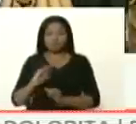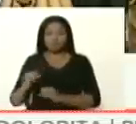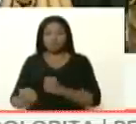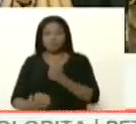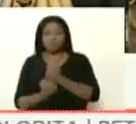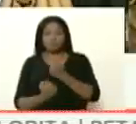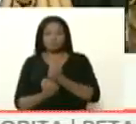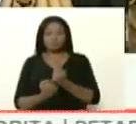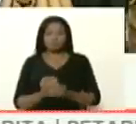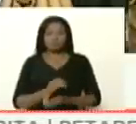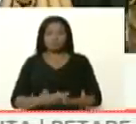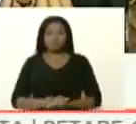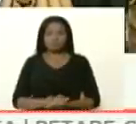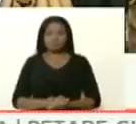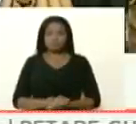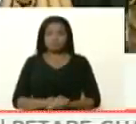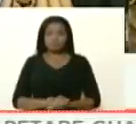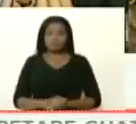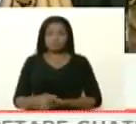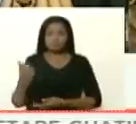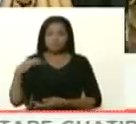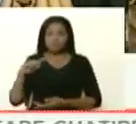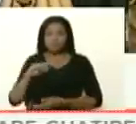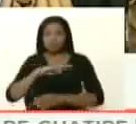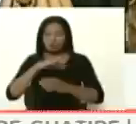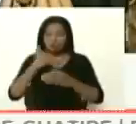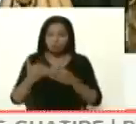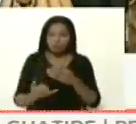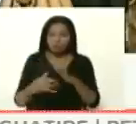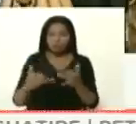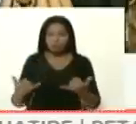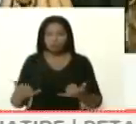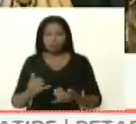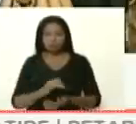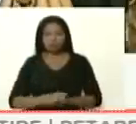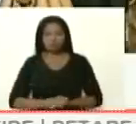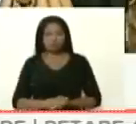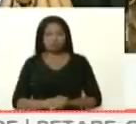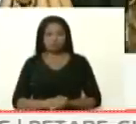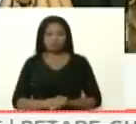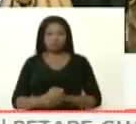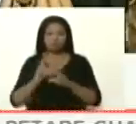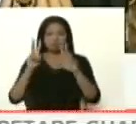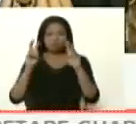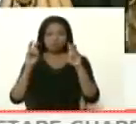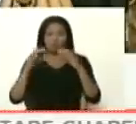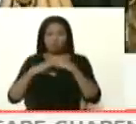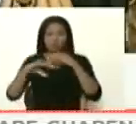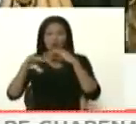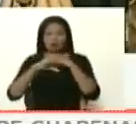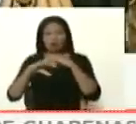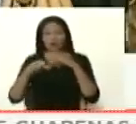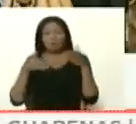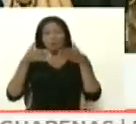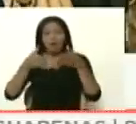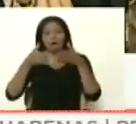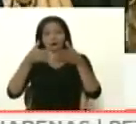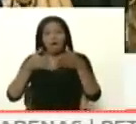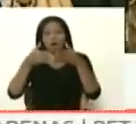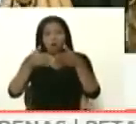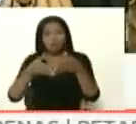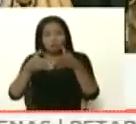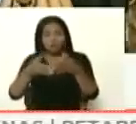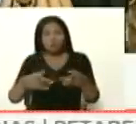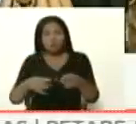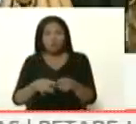ya tenemos los proyectos para nuevas embarcaciones de transporte acuático,